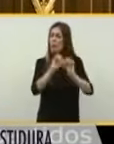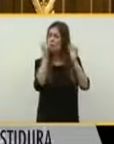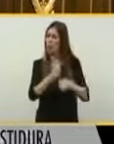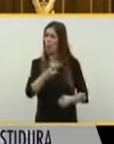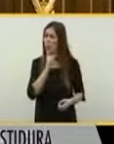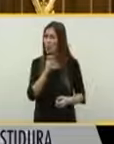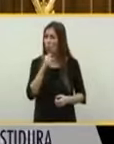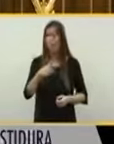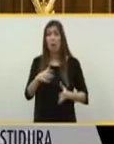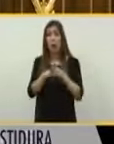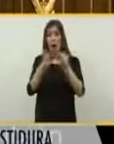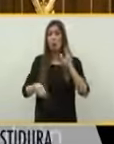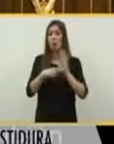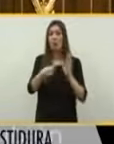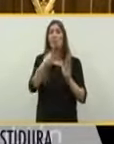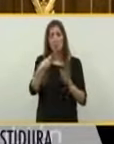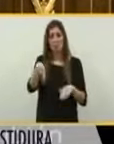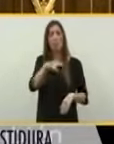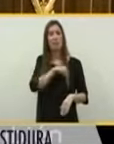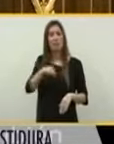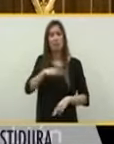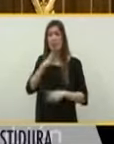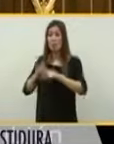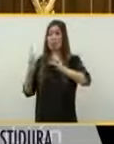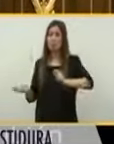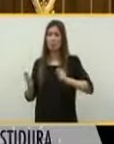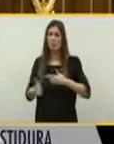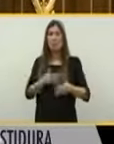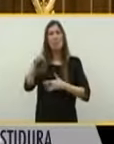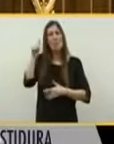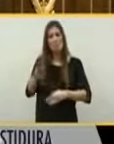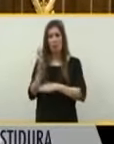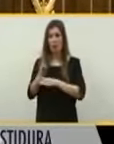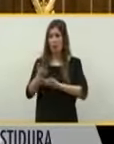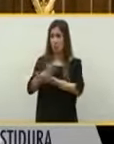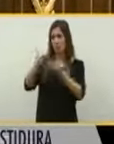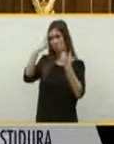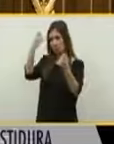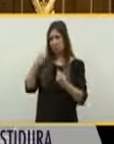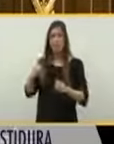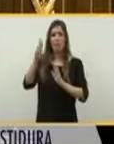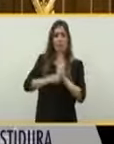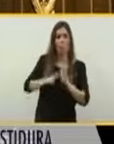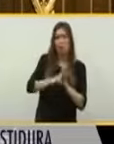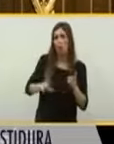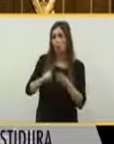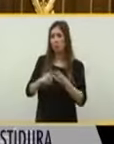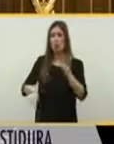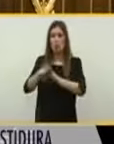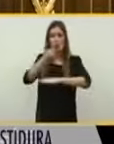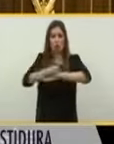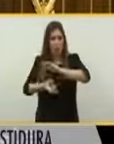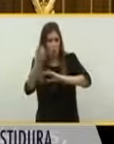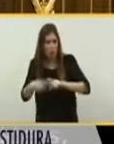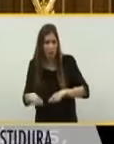acuerdo también garantiza la independencia de los nombramientos efectuados por este Parlamento a los organismos reguladores, organismos constitucionales, amplía